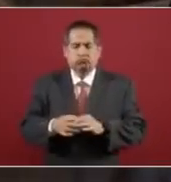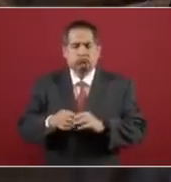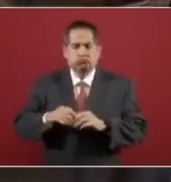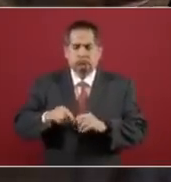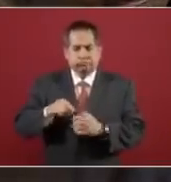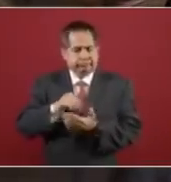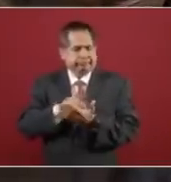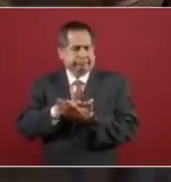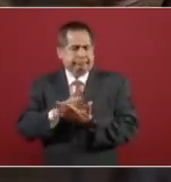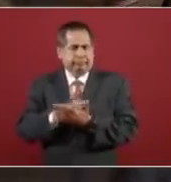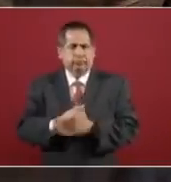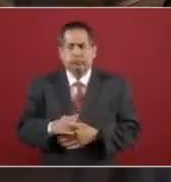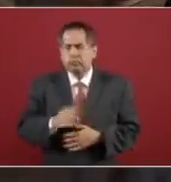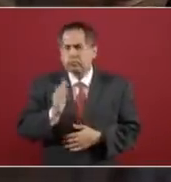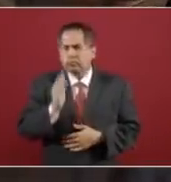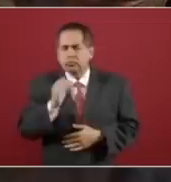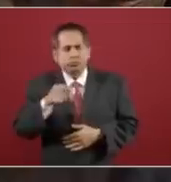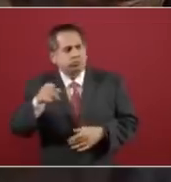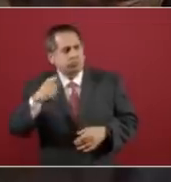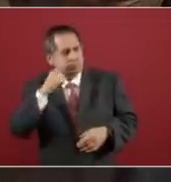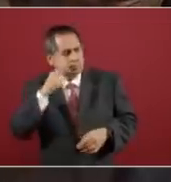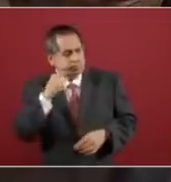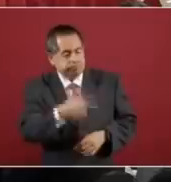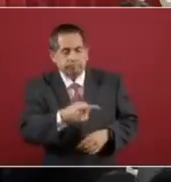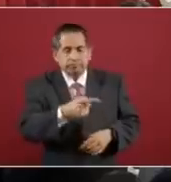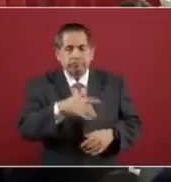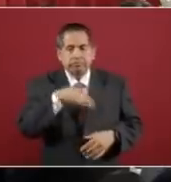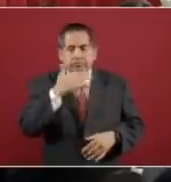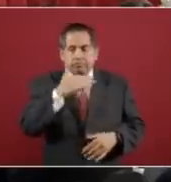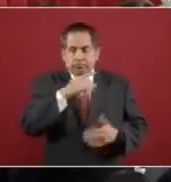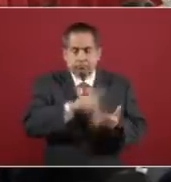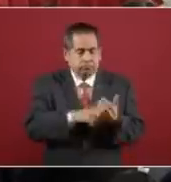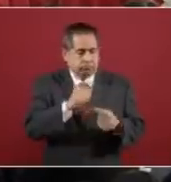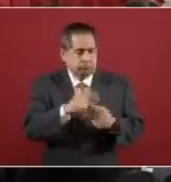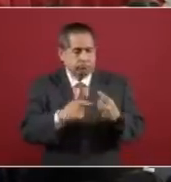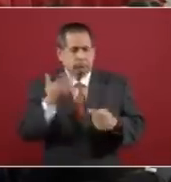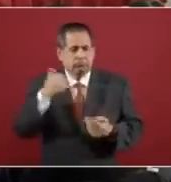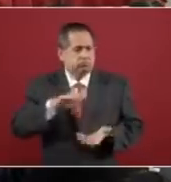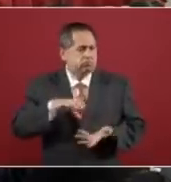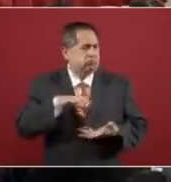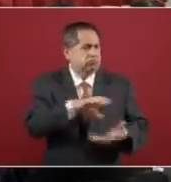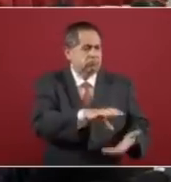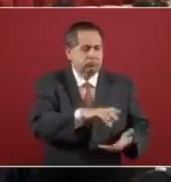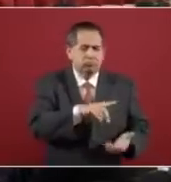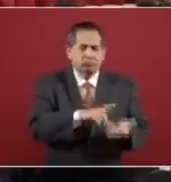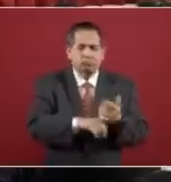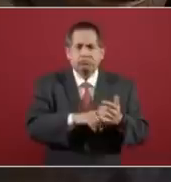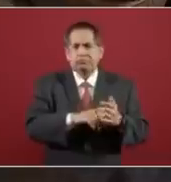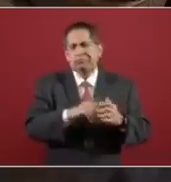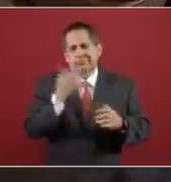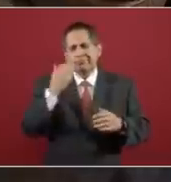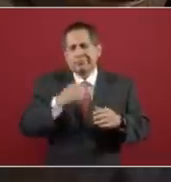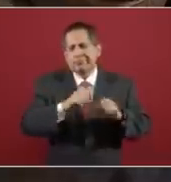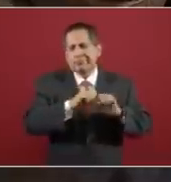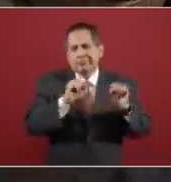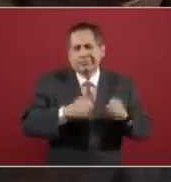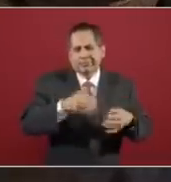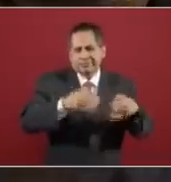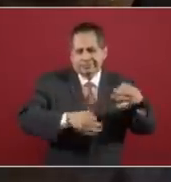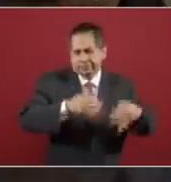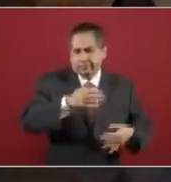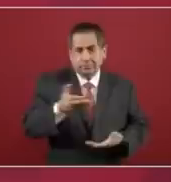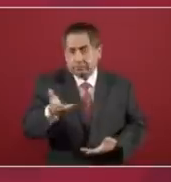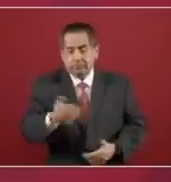si se ha encontrado temas de corrupción en este dinero que se ejerció para el sistema de justicia penal gracias